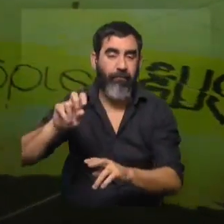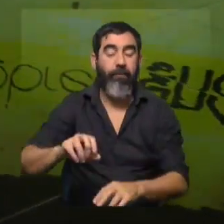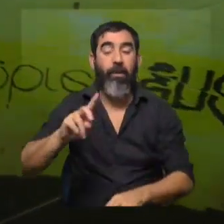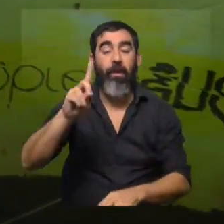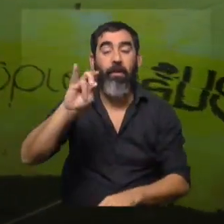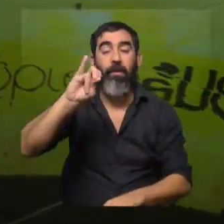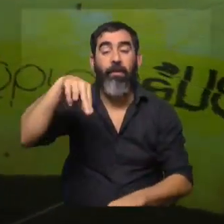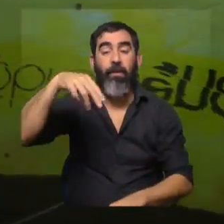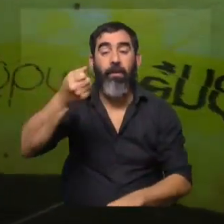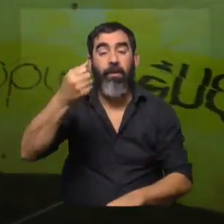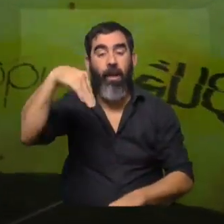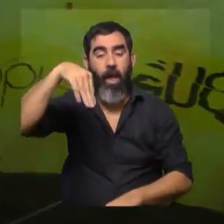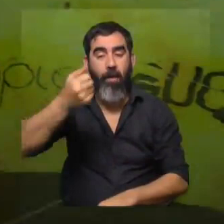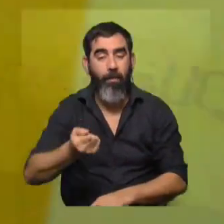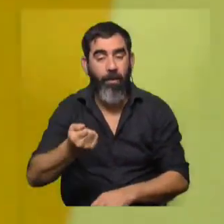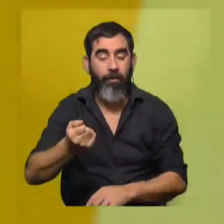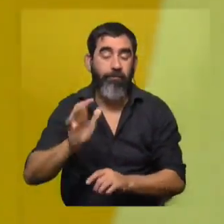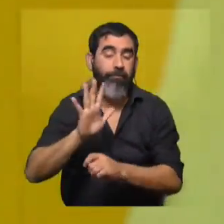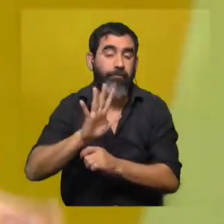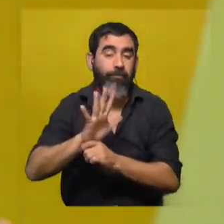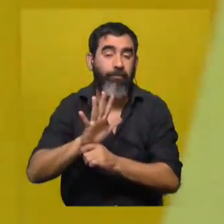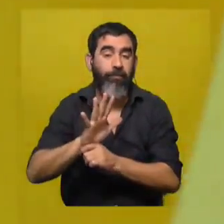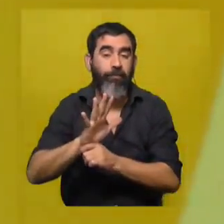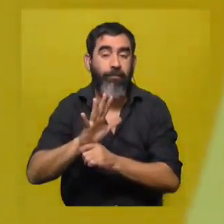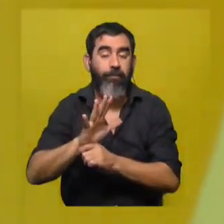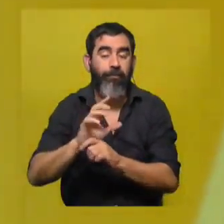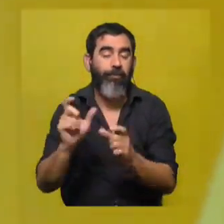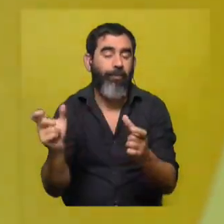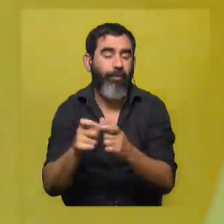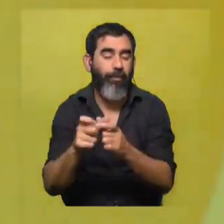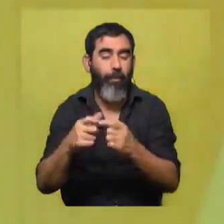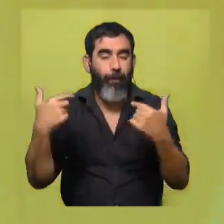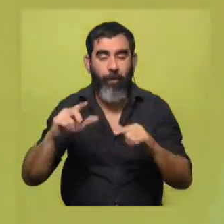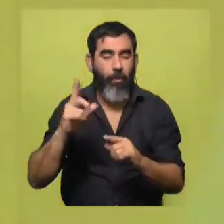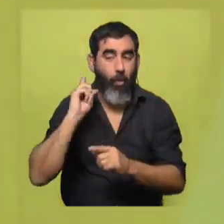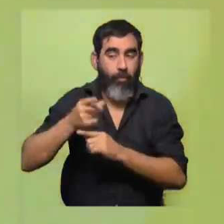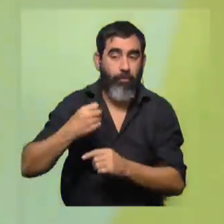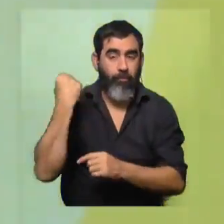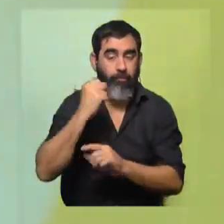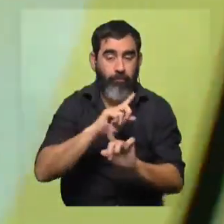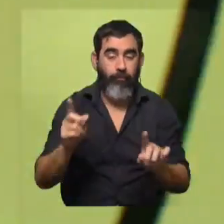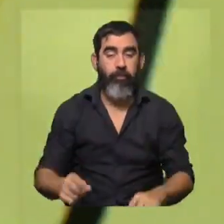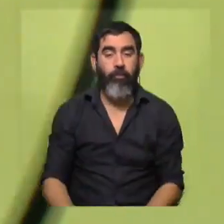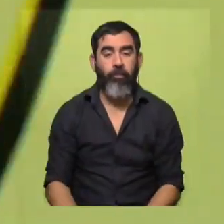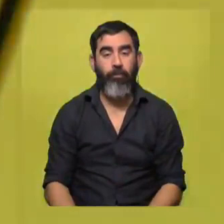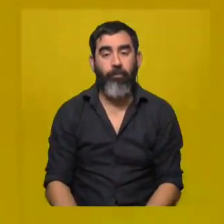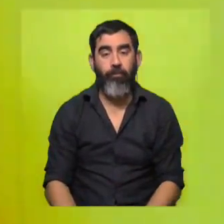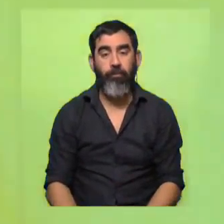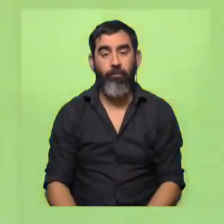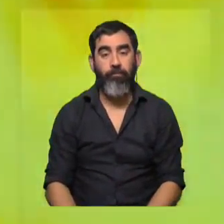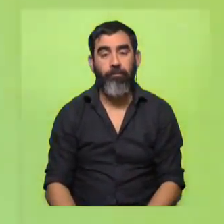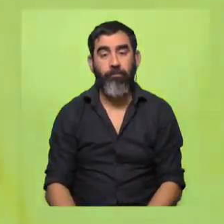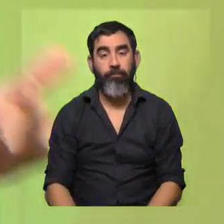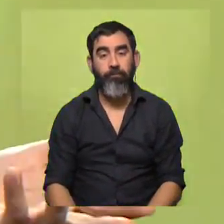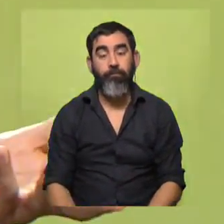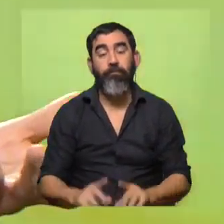la vieja Dinama, era de alguna manera una especie de mini ministerio, pero que no tenía esa jerarquía, esa visibilidad, y todos los demás temas,